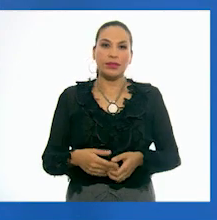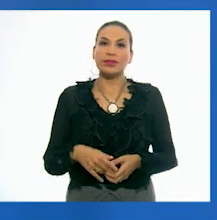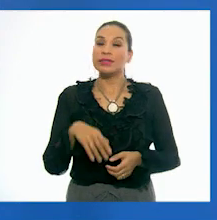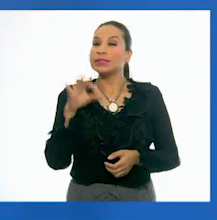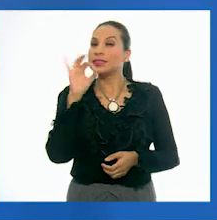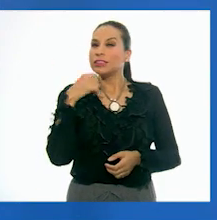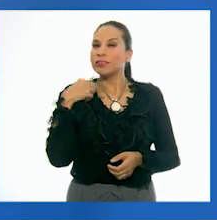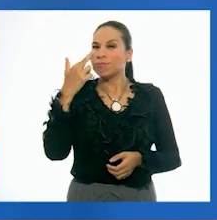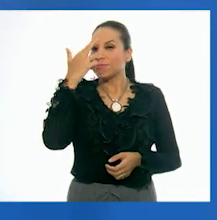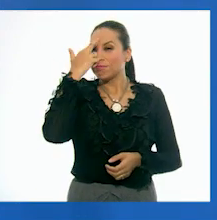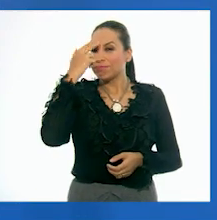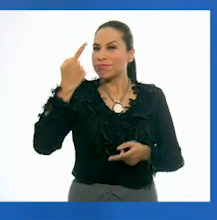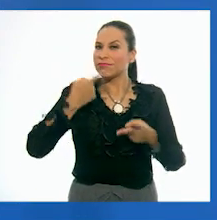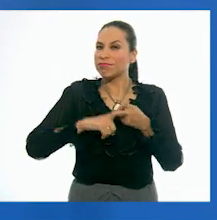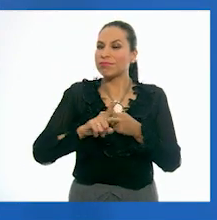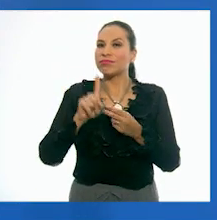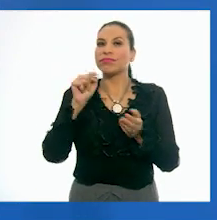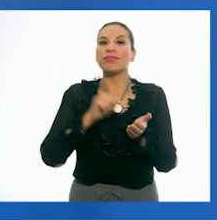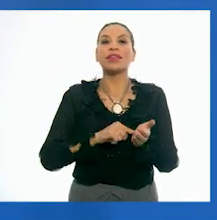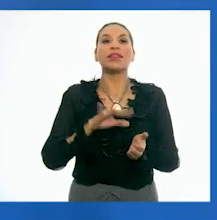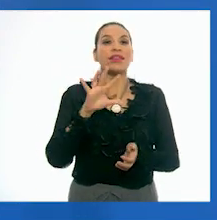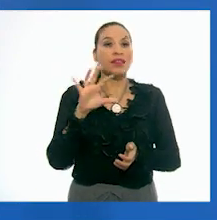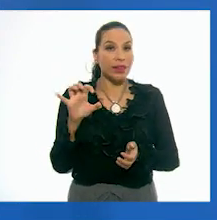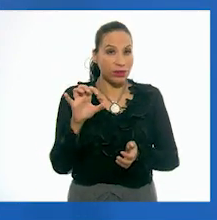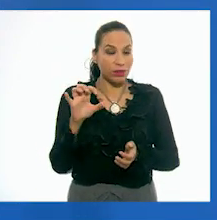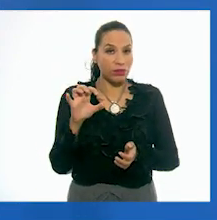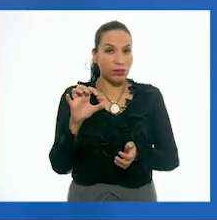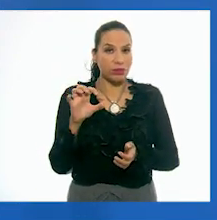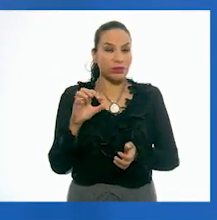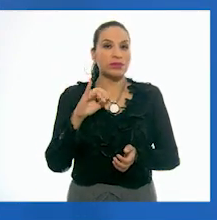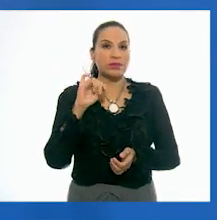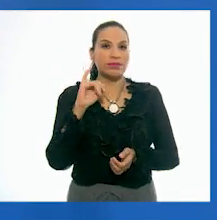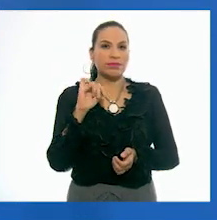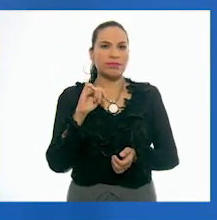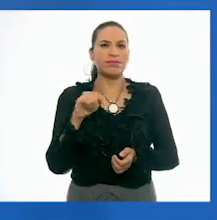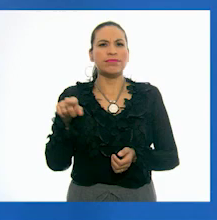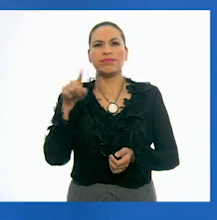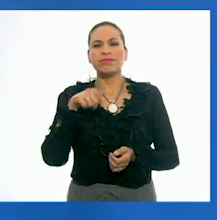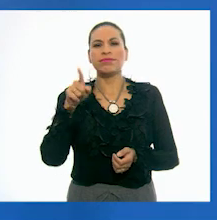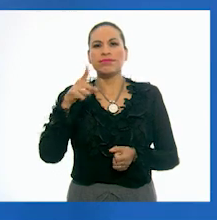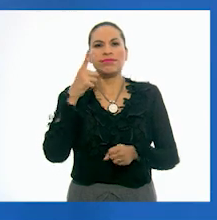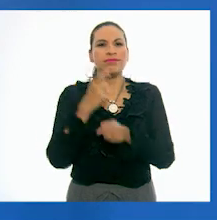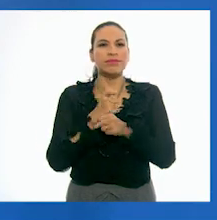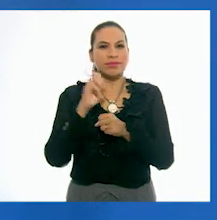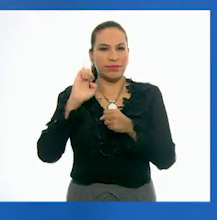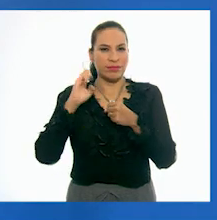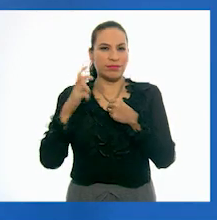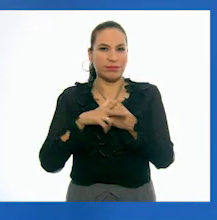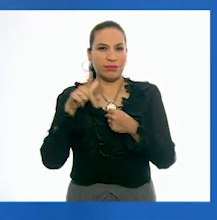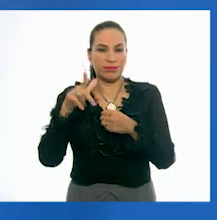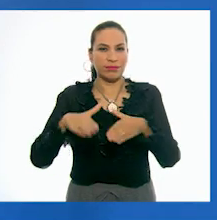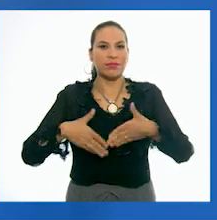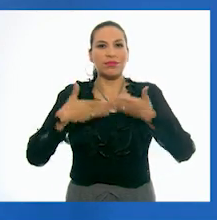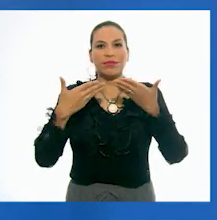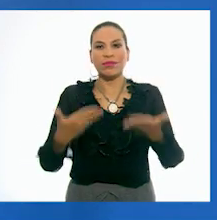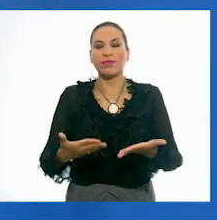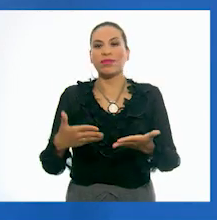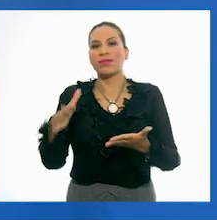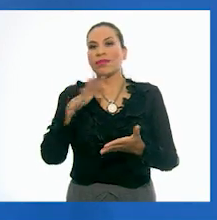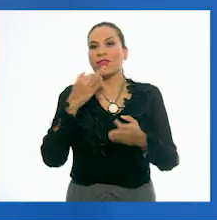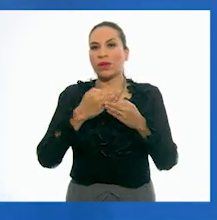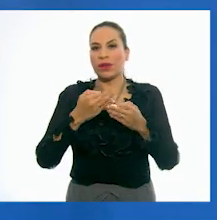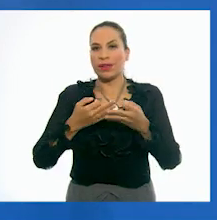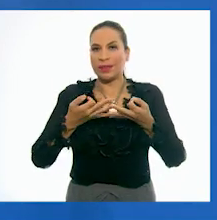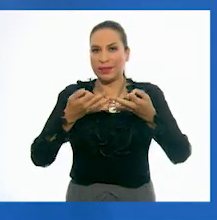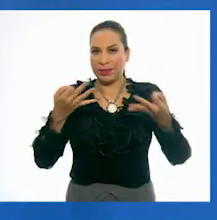Si no mal recuerdo, a principios de 1500. Sí, y fueron los primeros europeos en llegar al actual